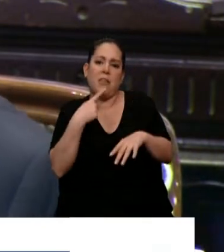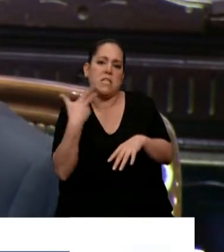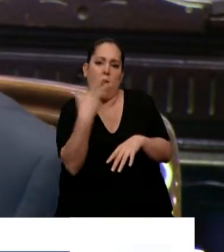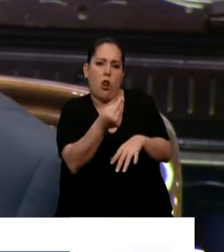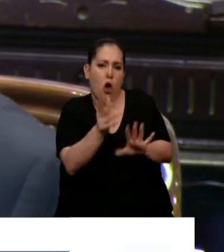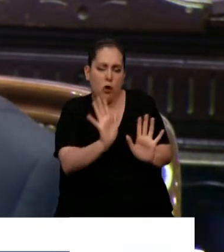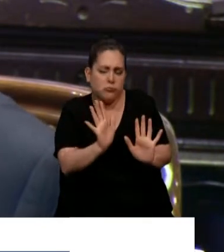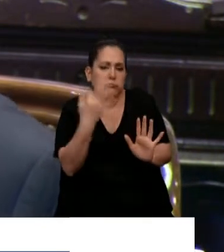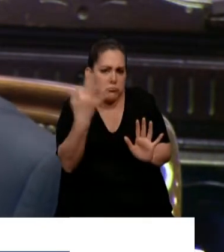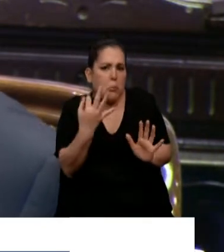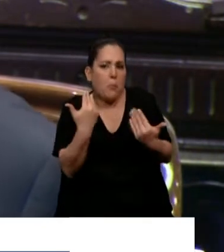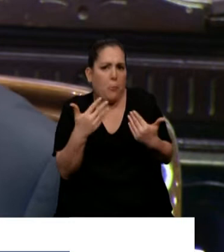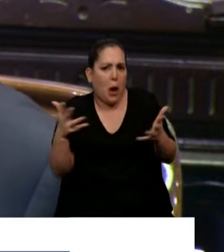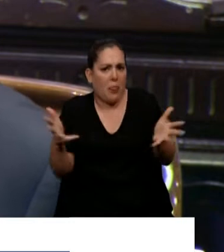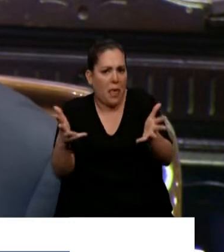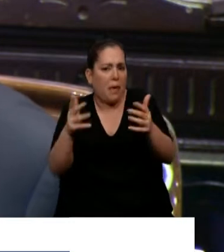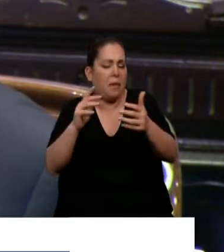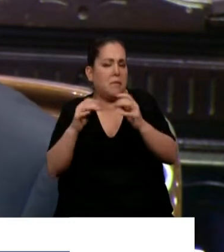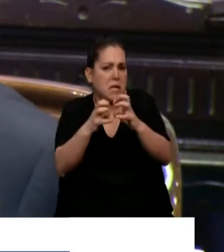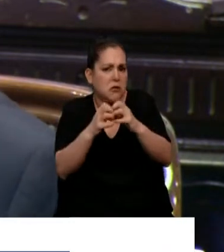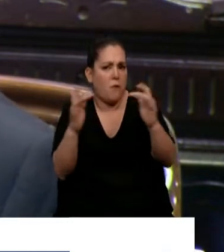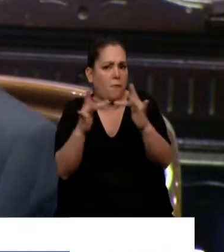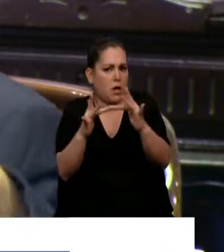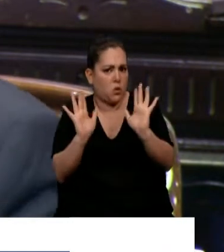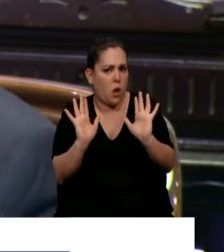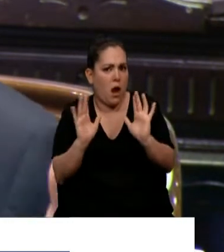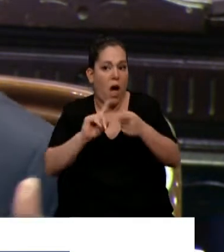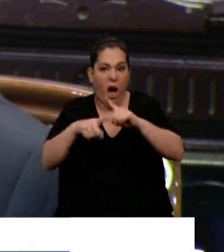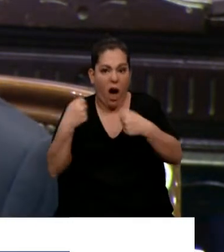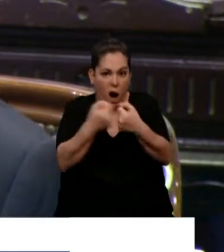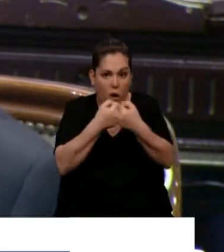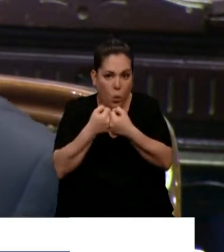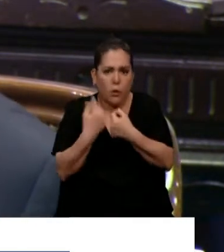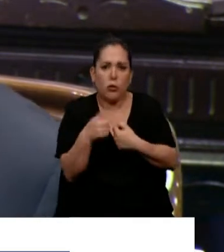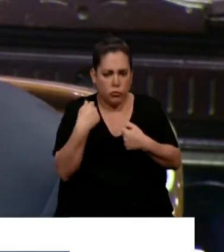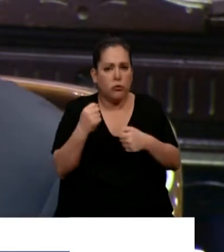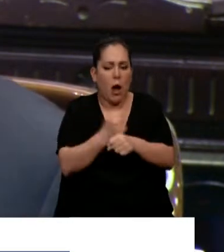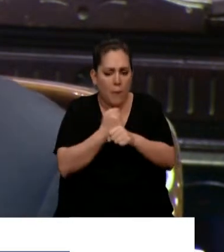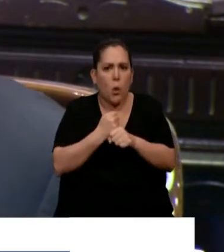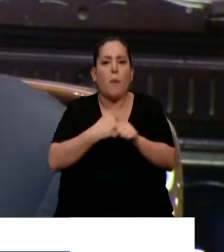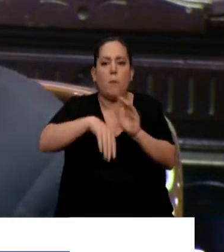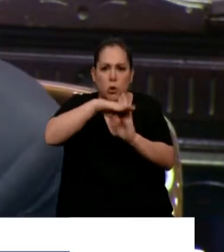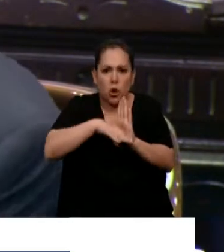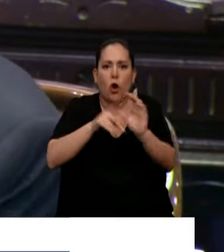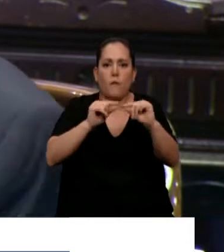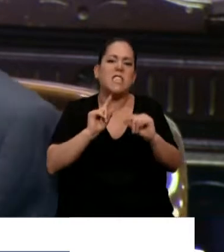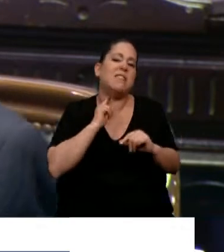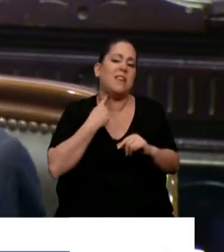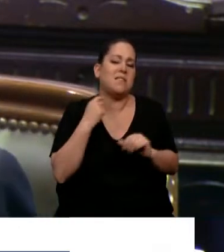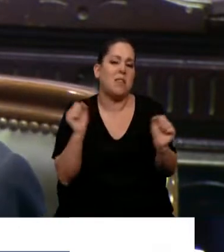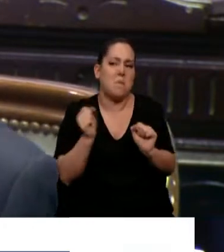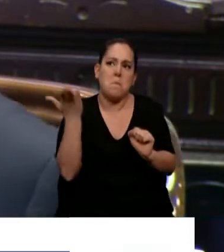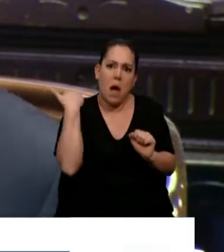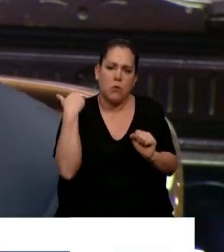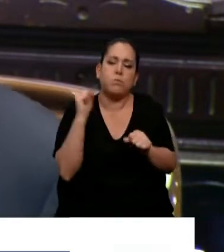puede interpretarse como habilitante de la sesión virtual. Tanto acuerdo hay que tuvimos que aprobar un protocolo el 13 de mayo. No podemos volver a